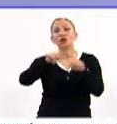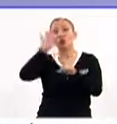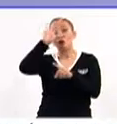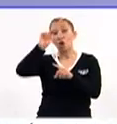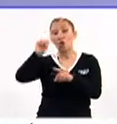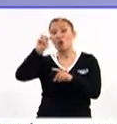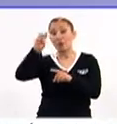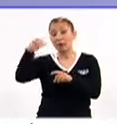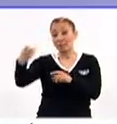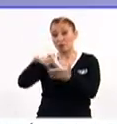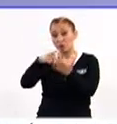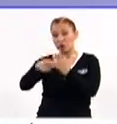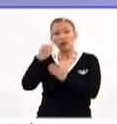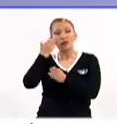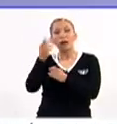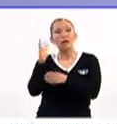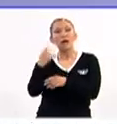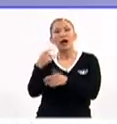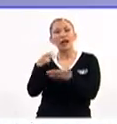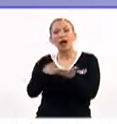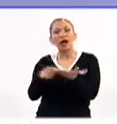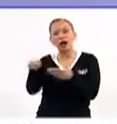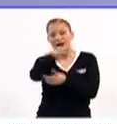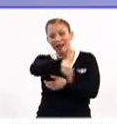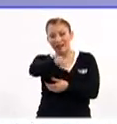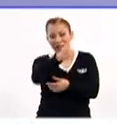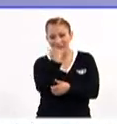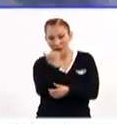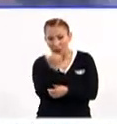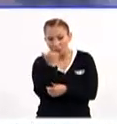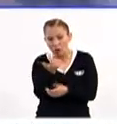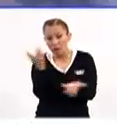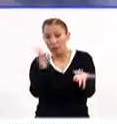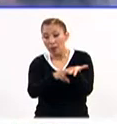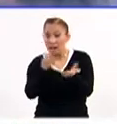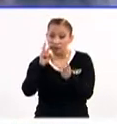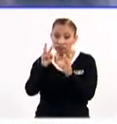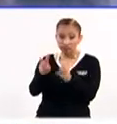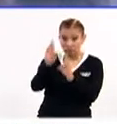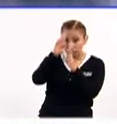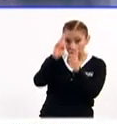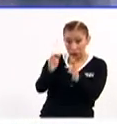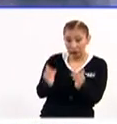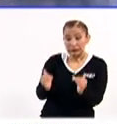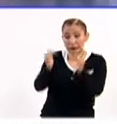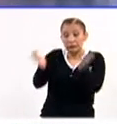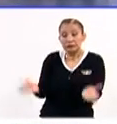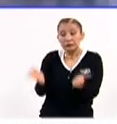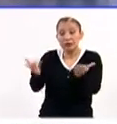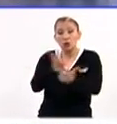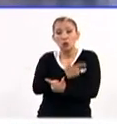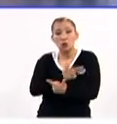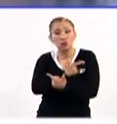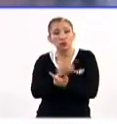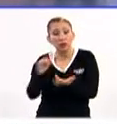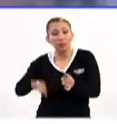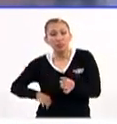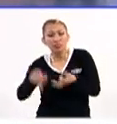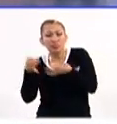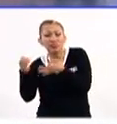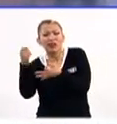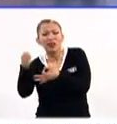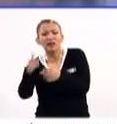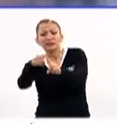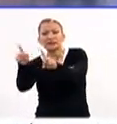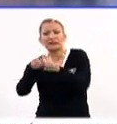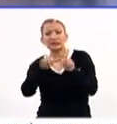UNAM. Este proyecto lo que busca es, entre los estudiantes, darle valor y reavivar el gusto o el interés por